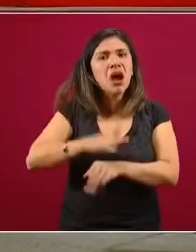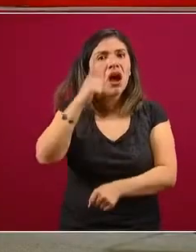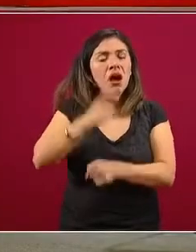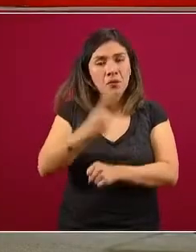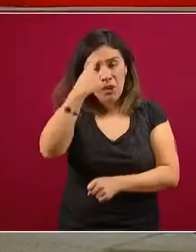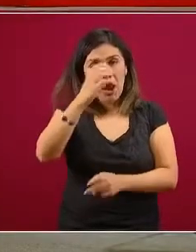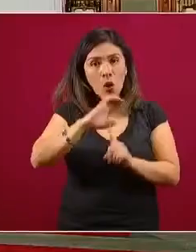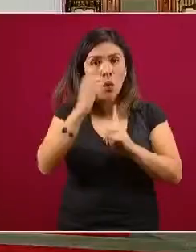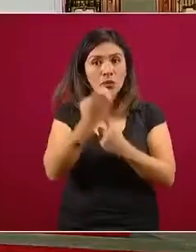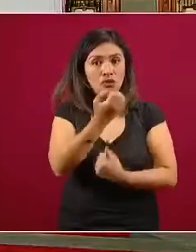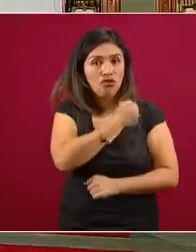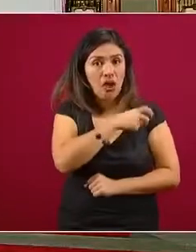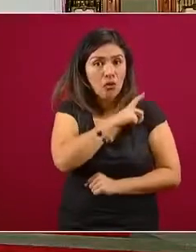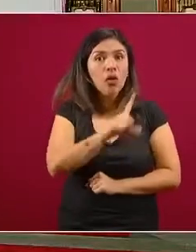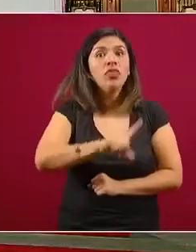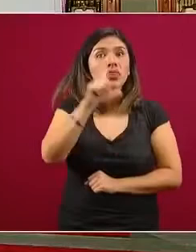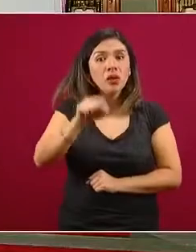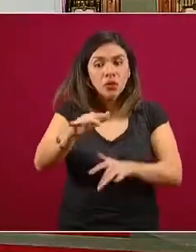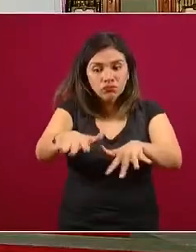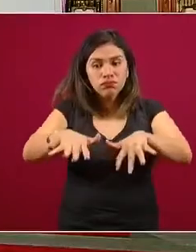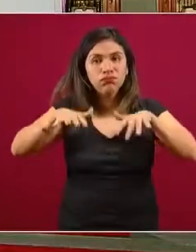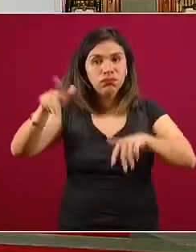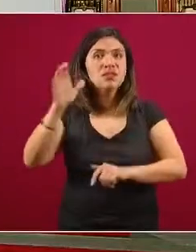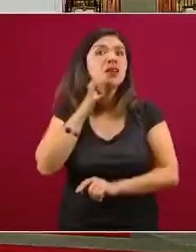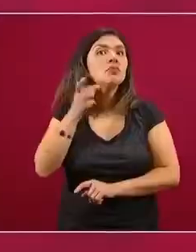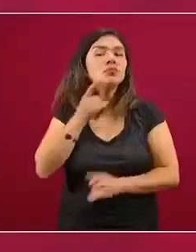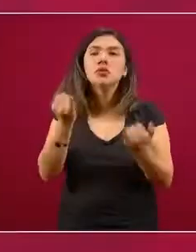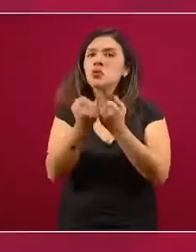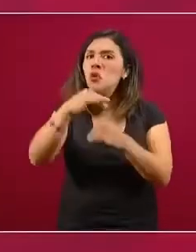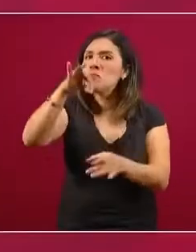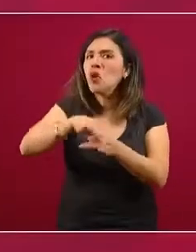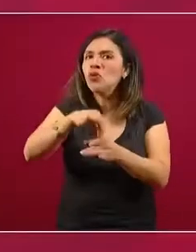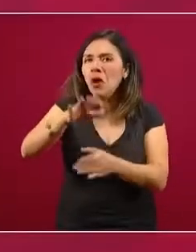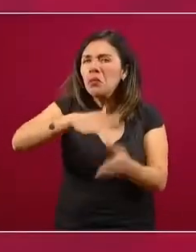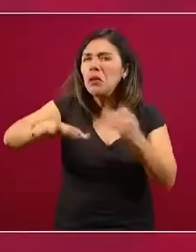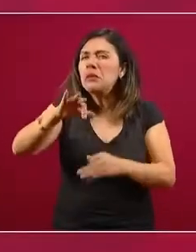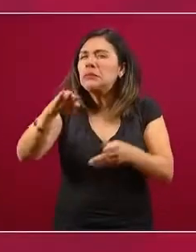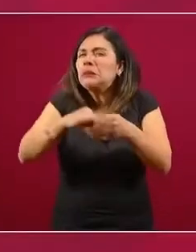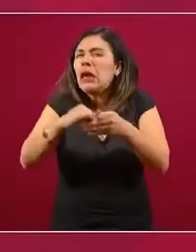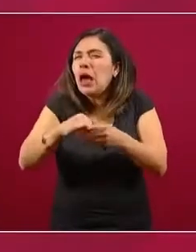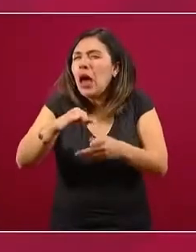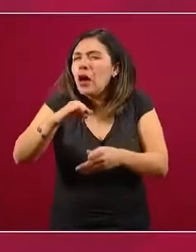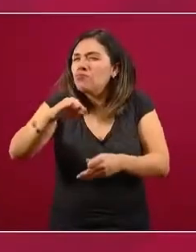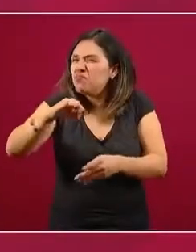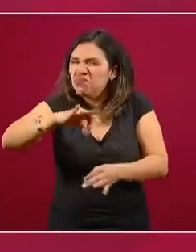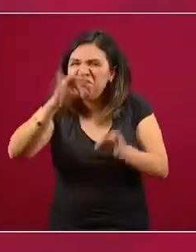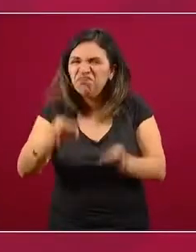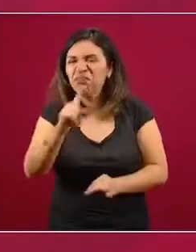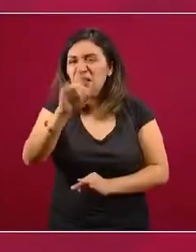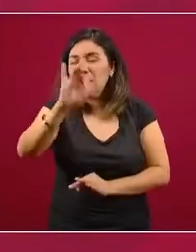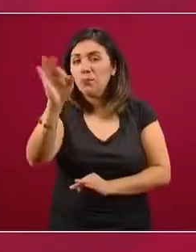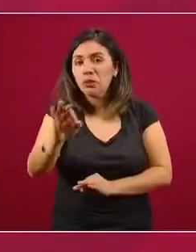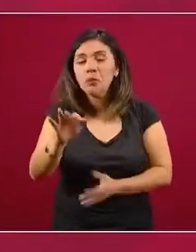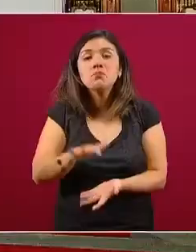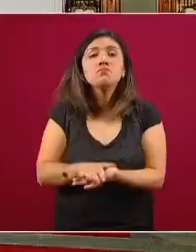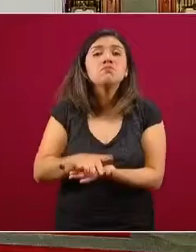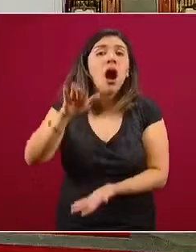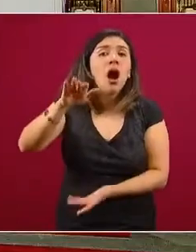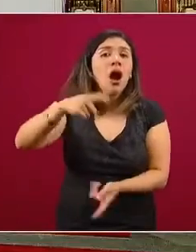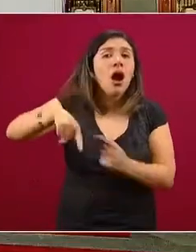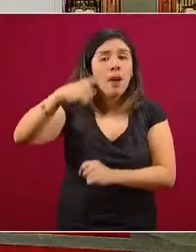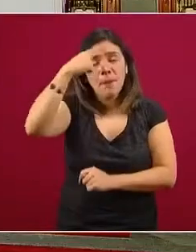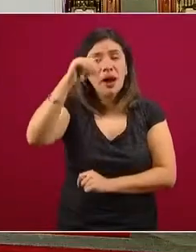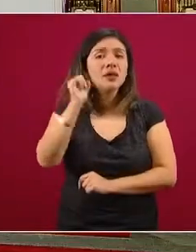Comisión de Salud, y después en el Pleno del Congreso también fue un voto casi unánime en la Cámara de Diputados y mayoritario en